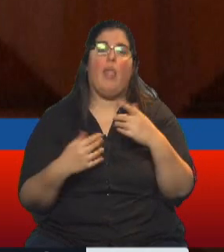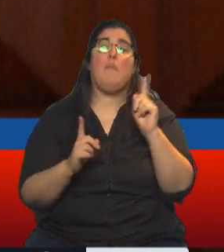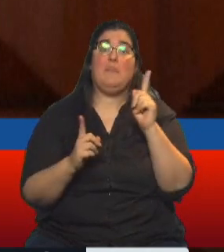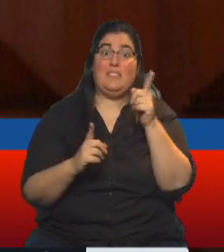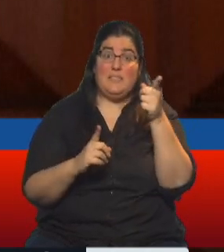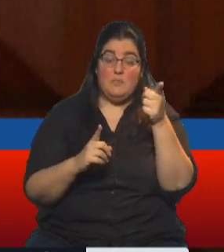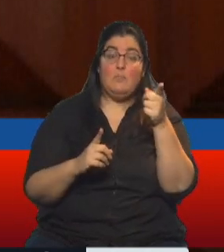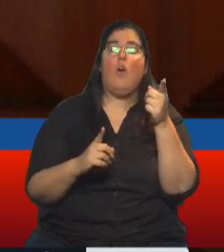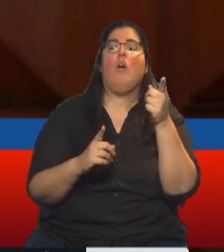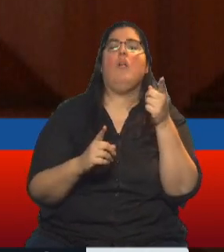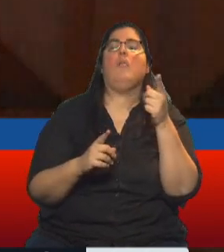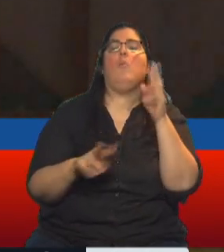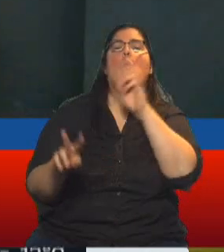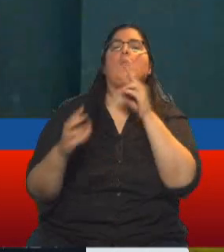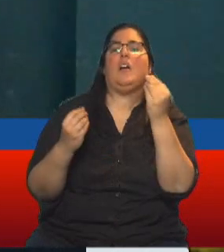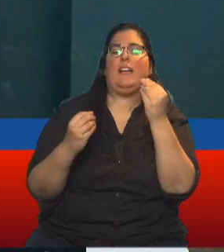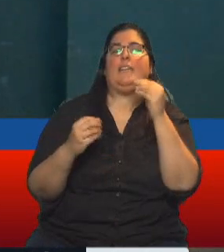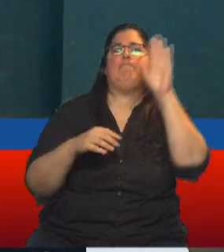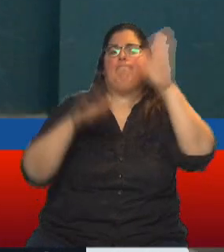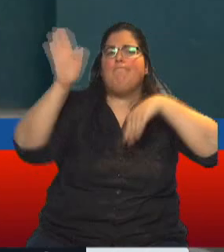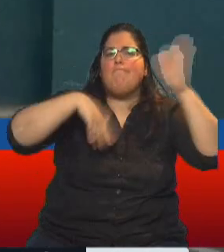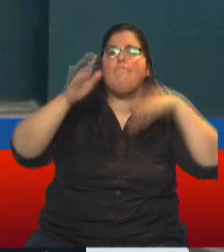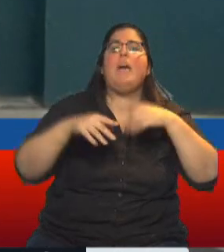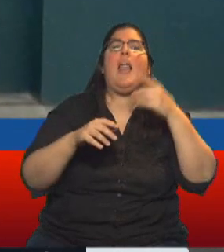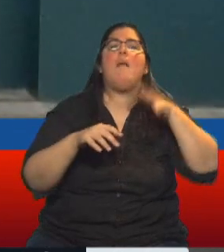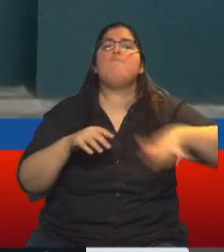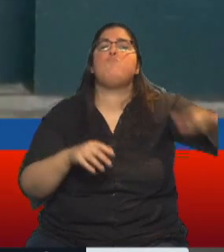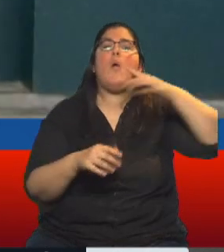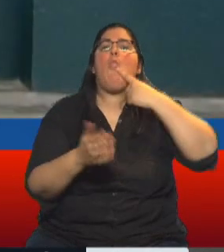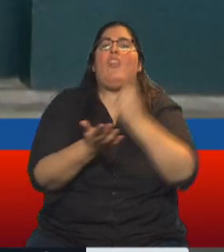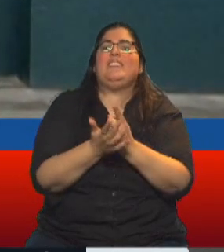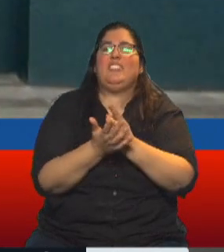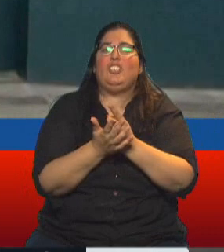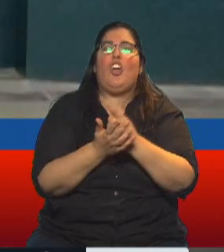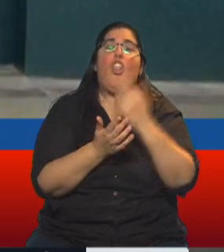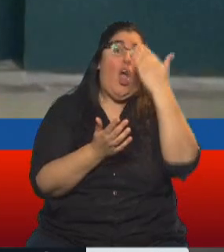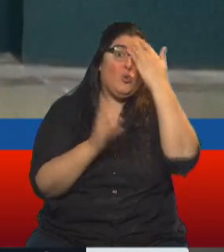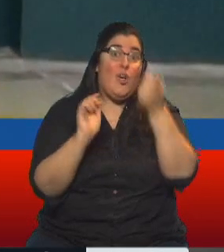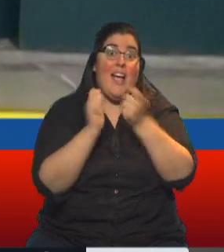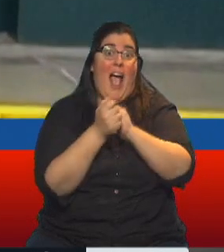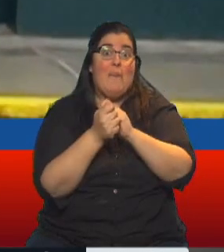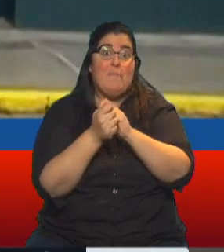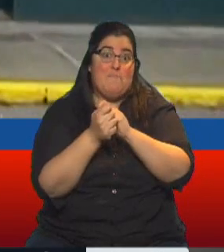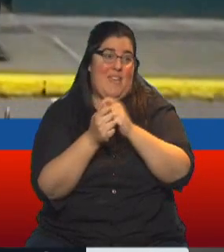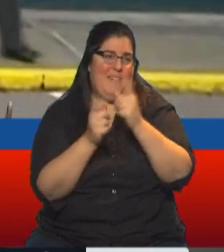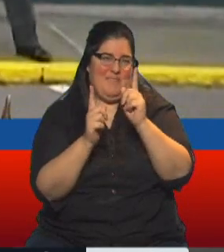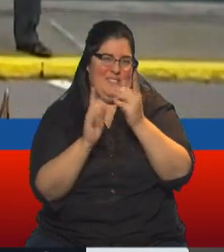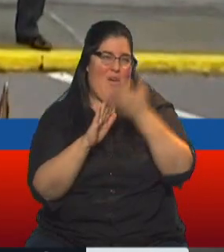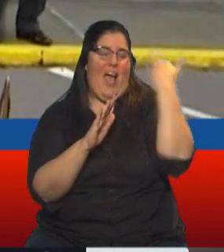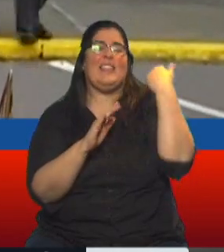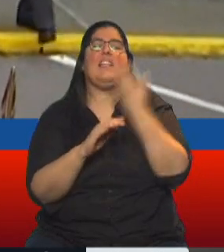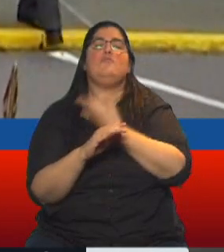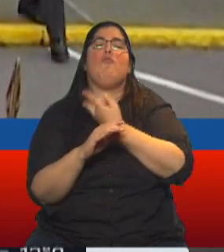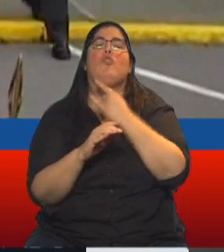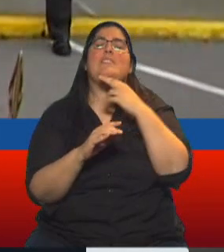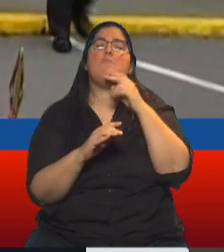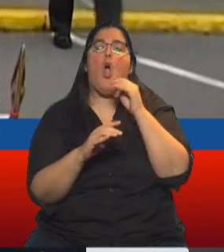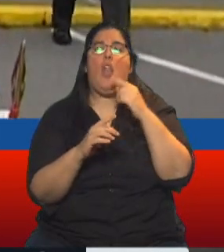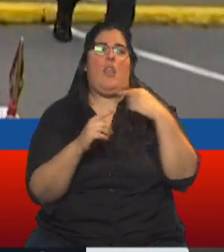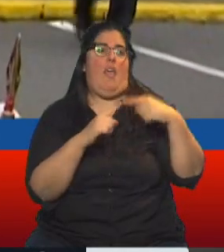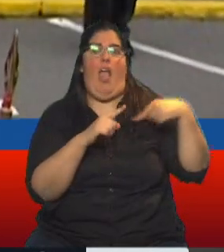Estado también impulsa la convocatoria a un referendo para cambiar la constitución vigente desde la dictadura de Alberto Fujimori, una propuesta